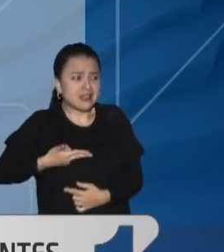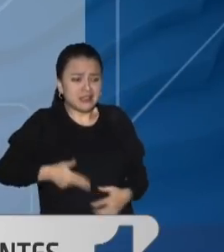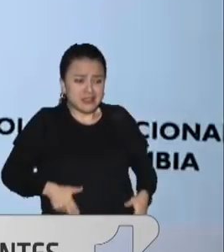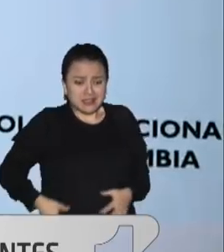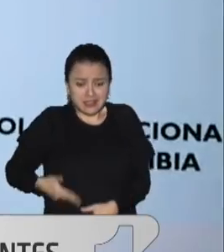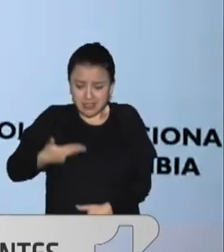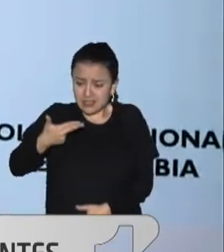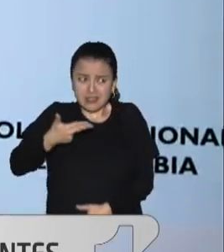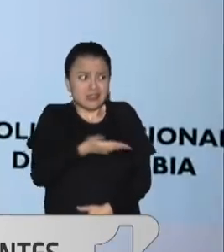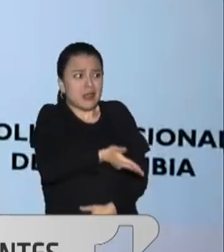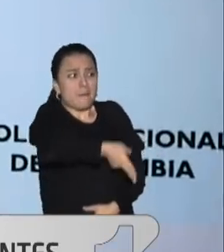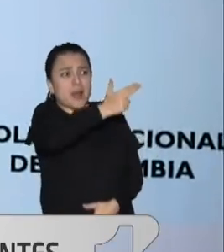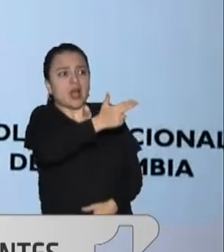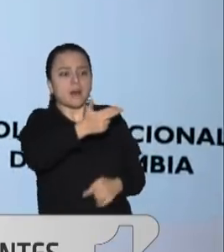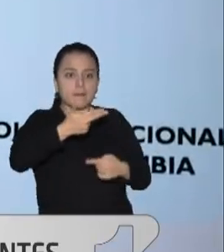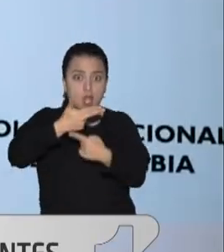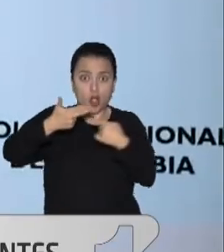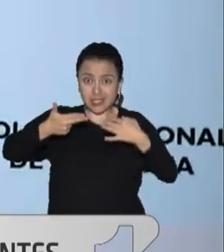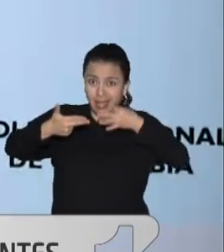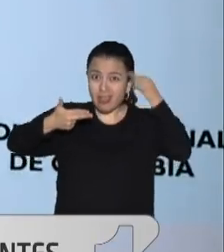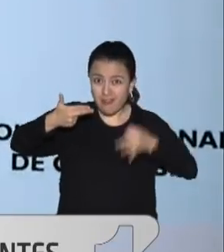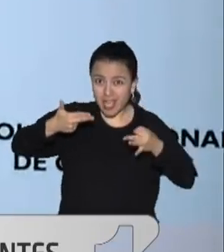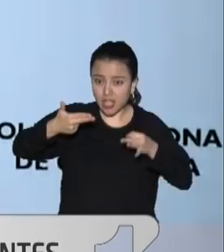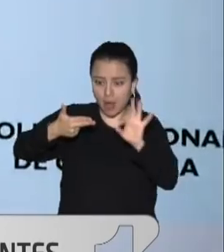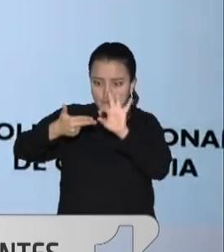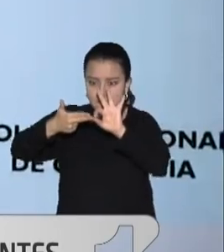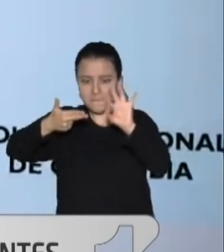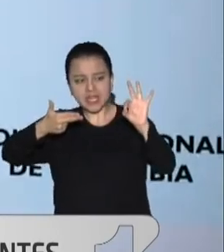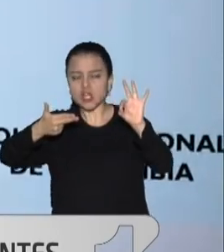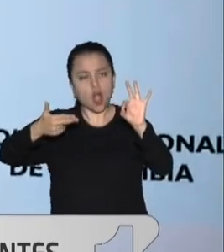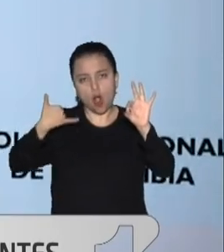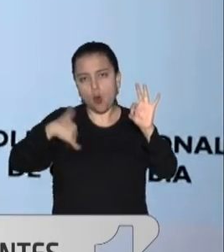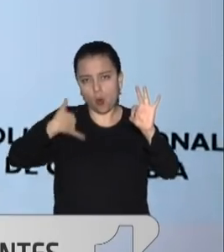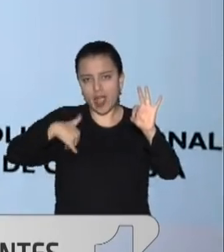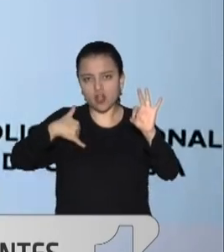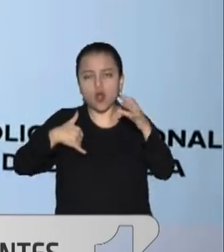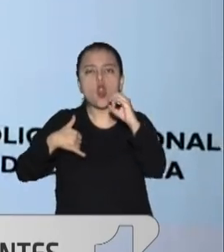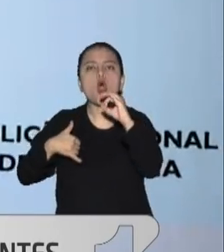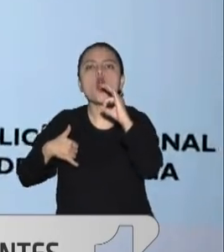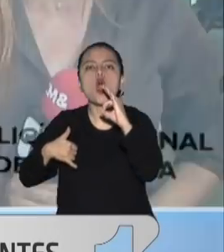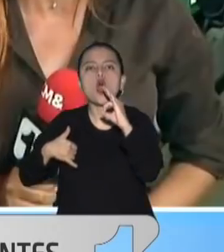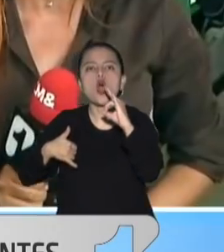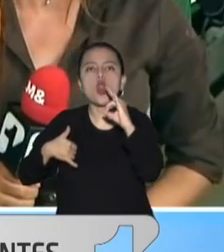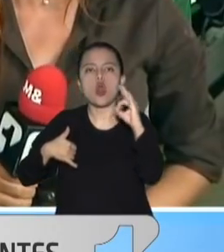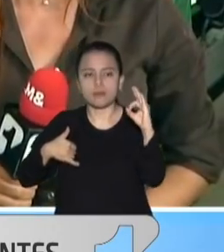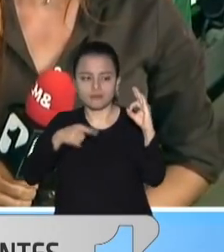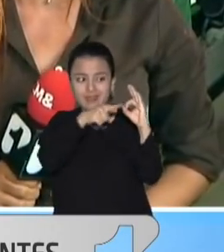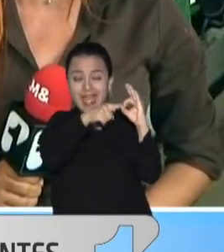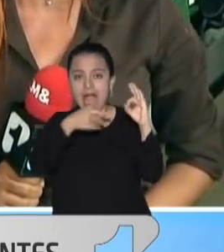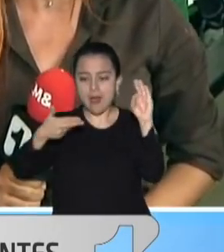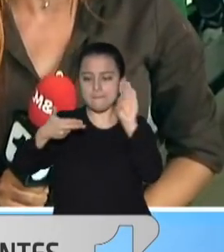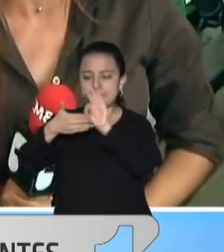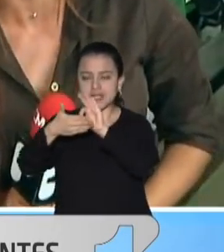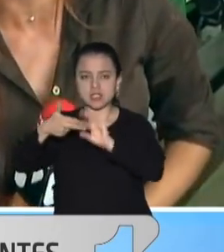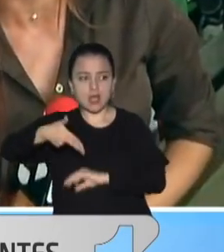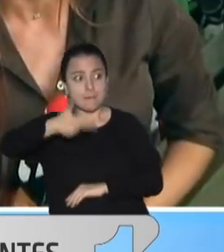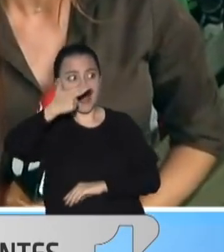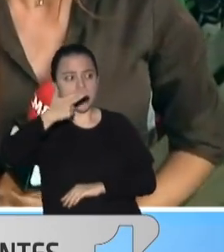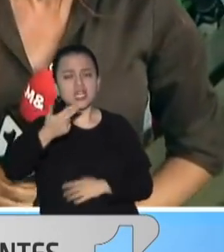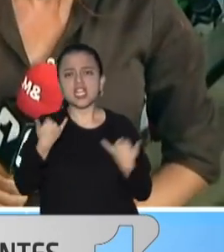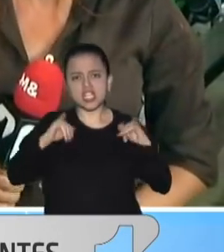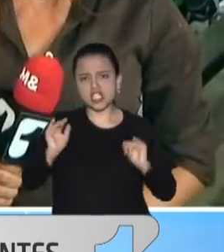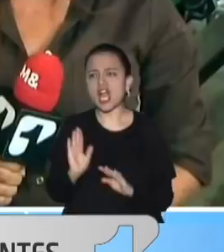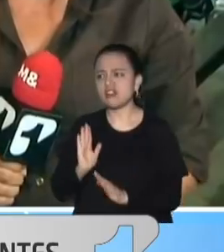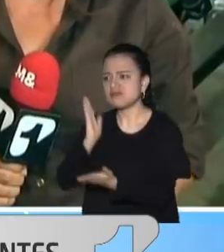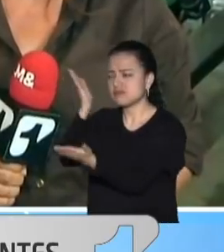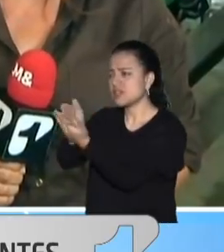con un arma de fogueo, un arma deportiva, y pidió disculpas también a las movilizaciones. acciones. Este hombre, según la policía, pagó una multa